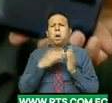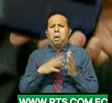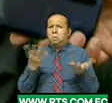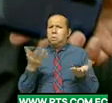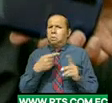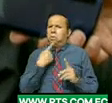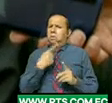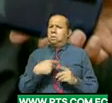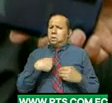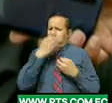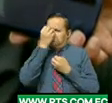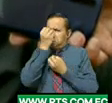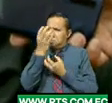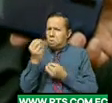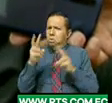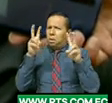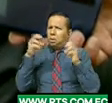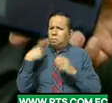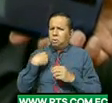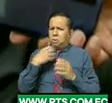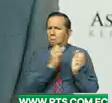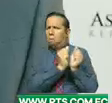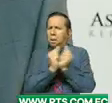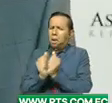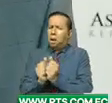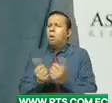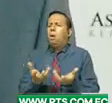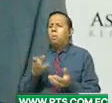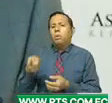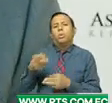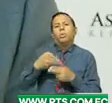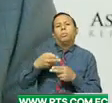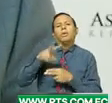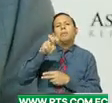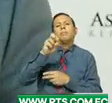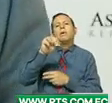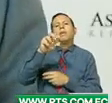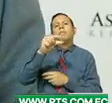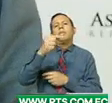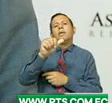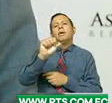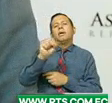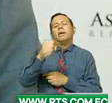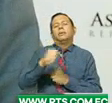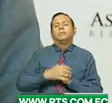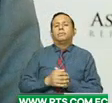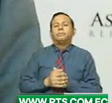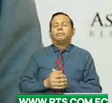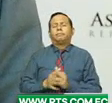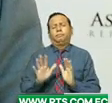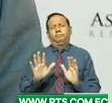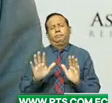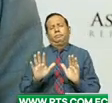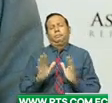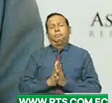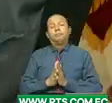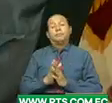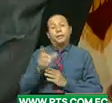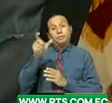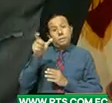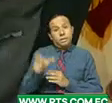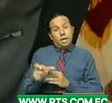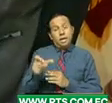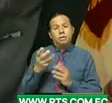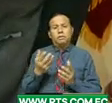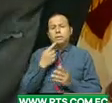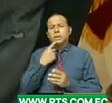Hablamos de asambleístas. Por supuesto, Ricardo Vanegas. Abierta confrontación que a juzgar del asambleísta nacional por Pachacútic